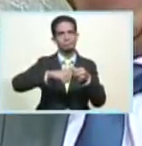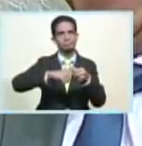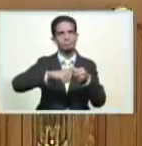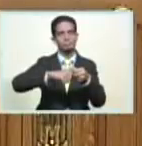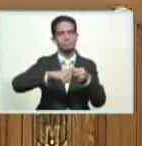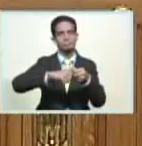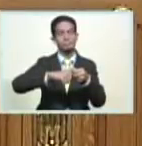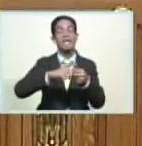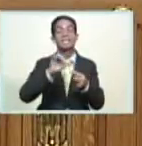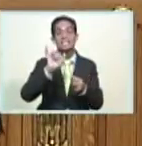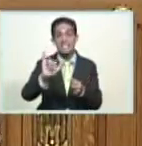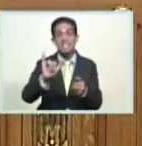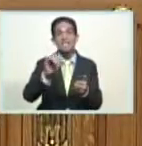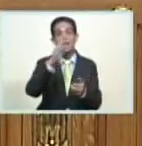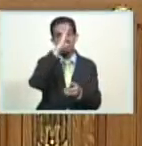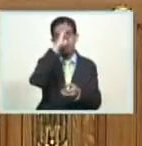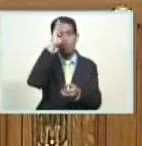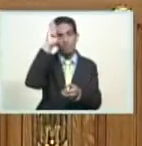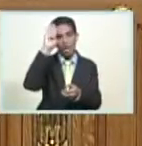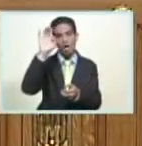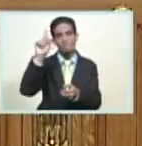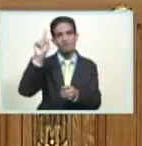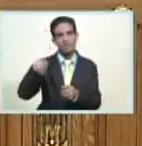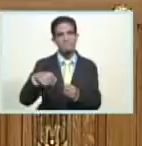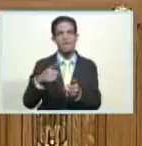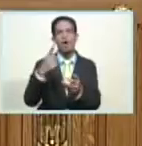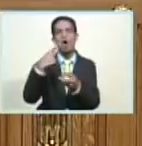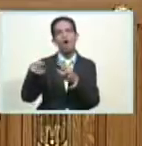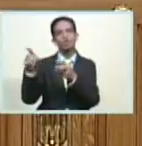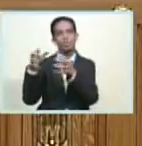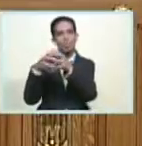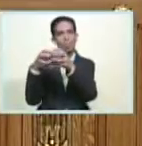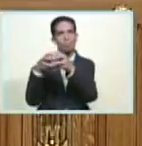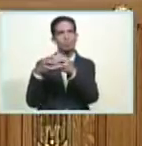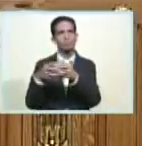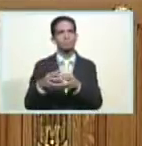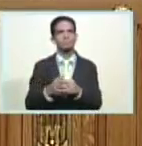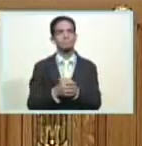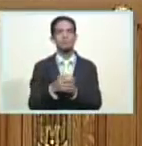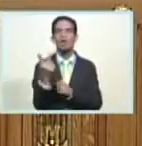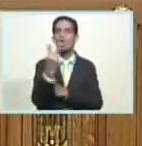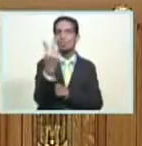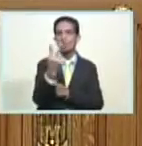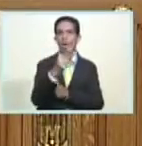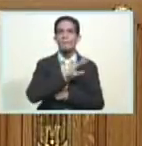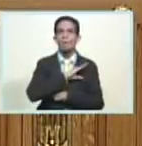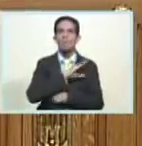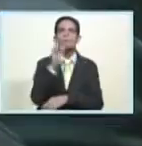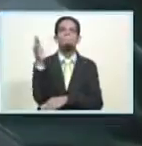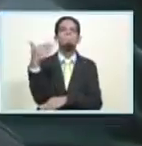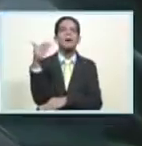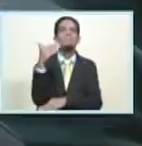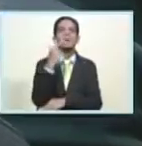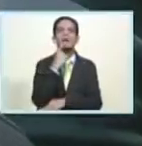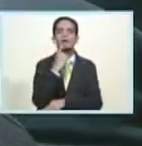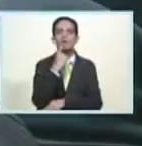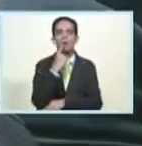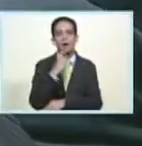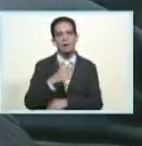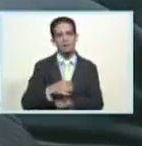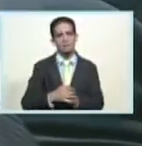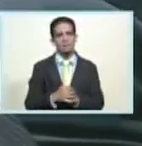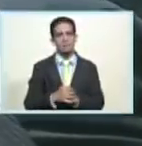Y Diosdado Cabello en el Furrial. Vienen de Bandera Roja los dos, Elías y Diosdado.